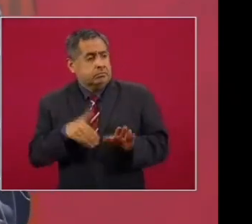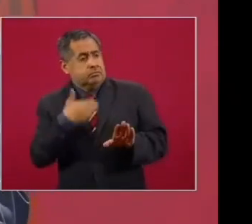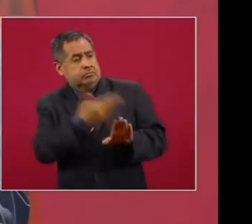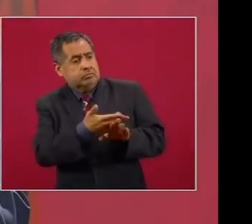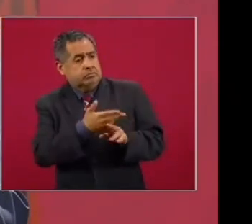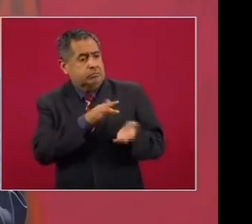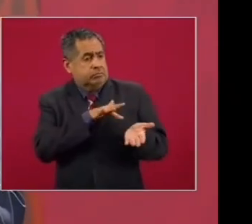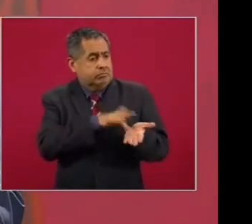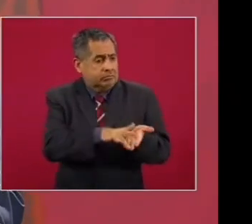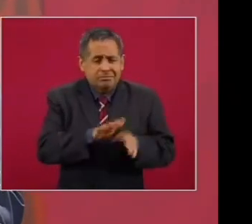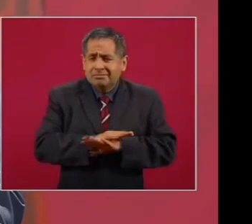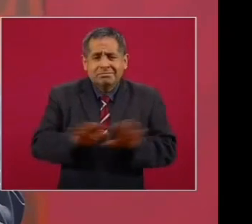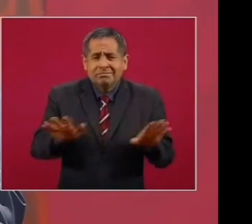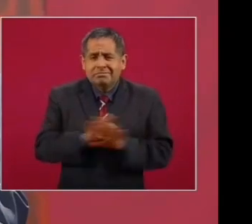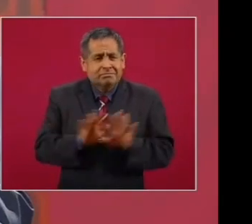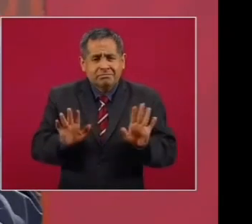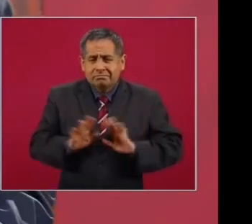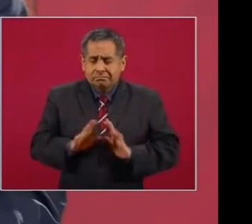ni a favor de nadie.